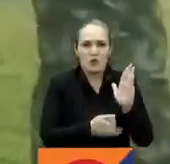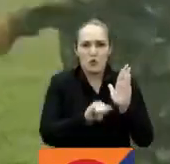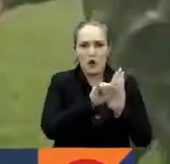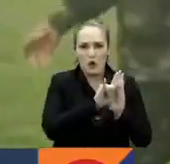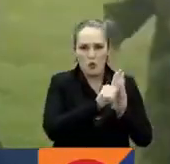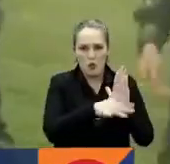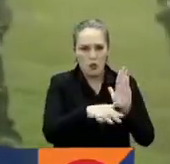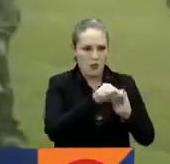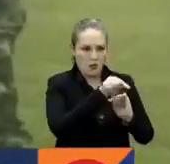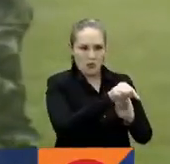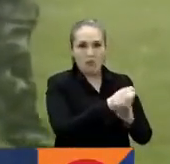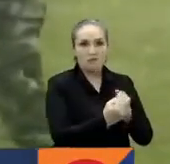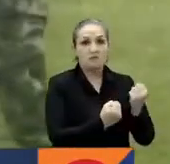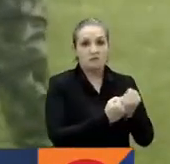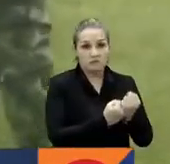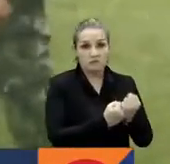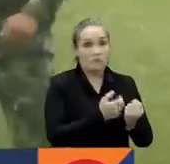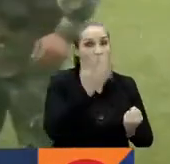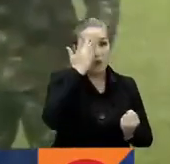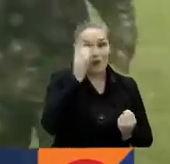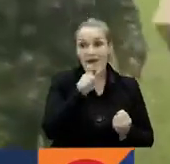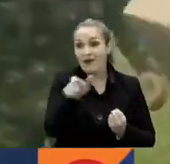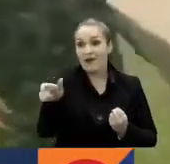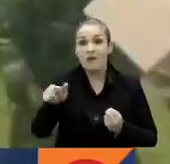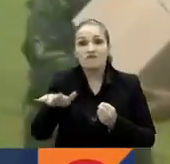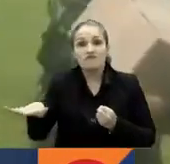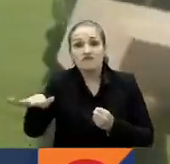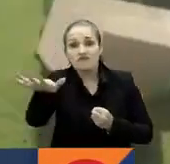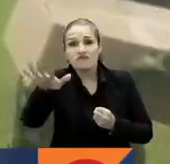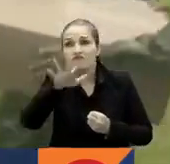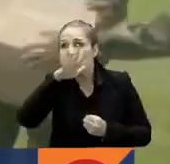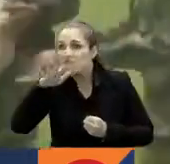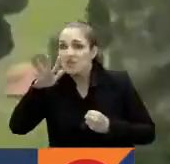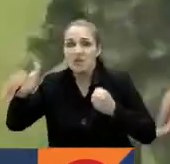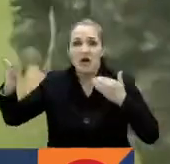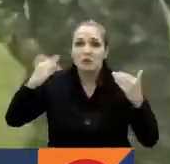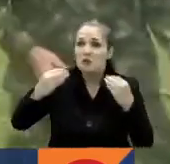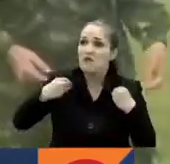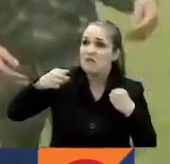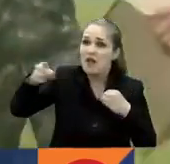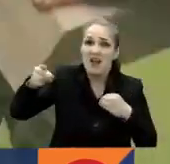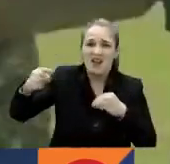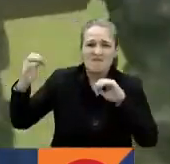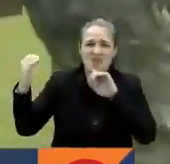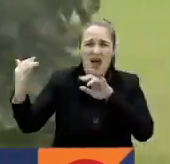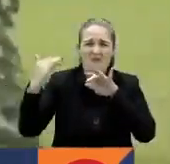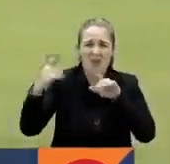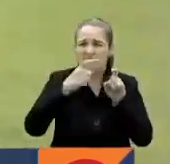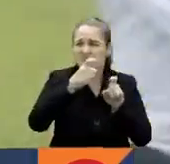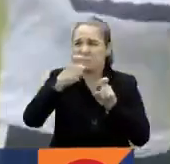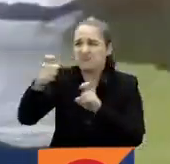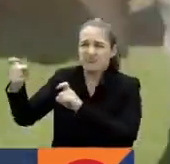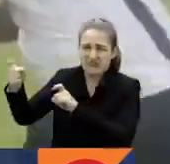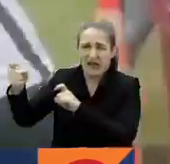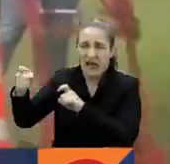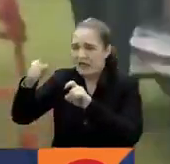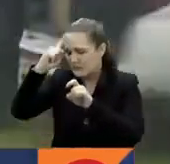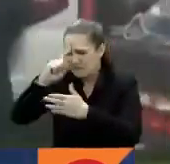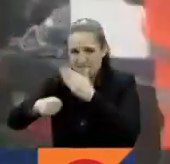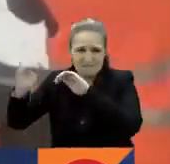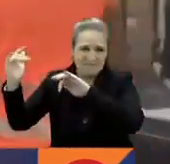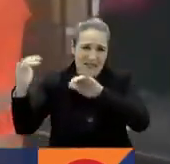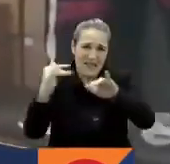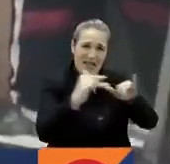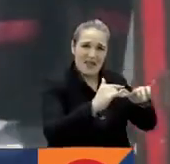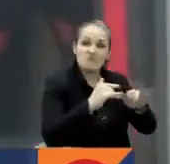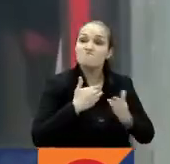víctima de desplazamiento forzado por parte de grupos armados ilegales y afectados además por las fuertes lluvias. Por los derrumbes en las